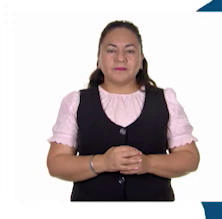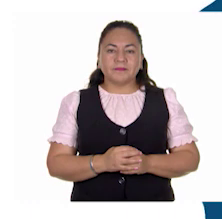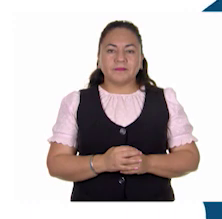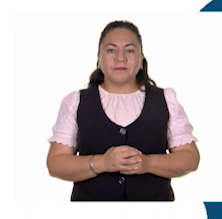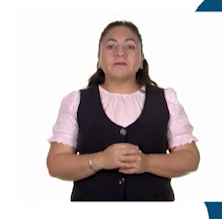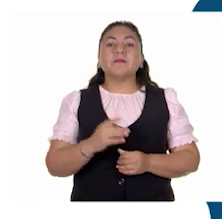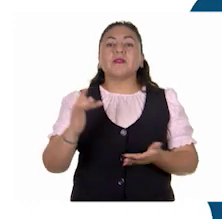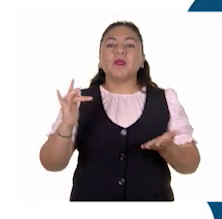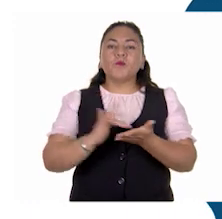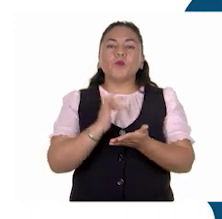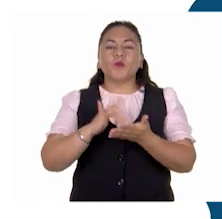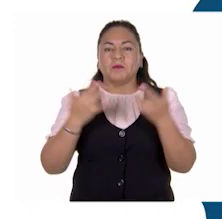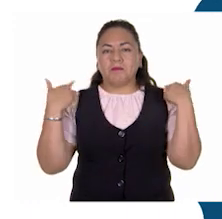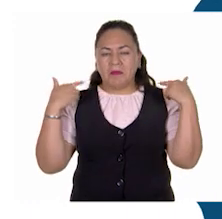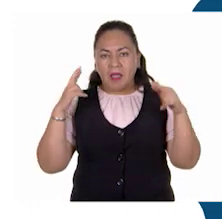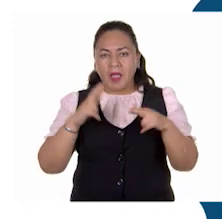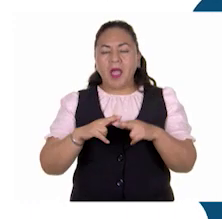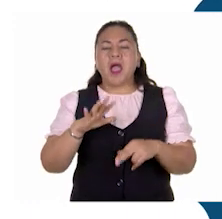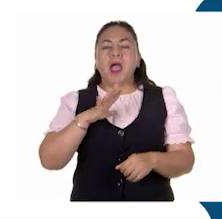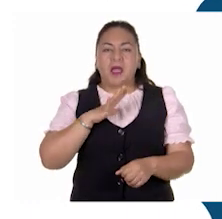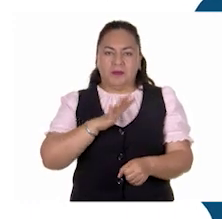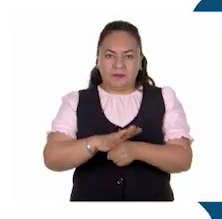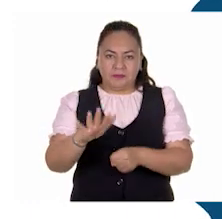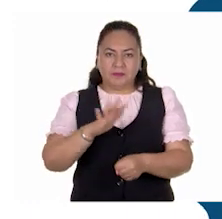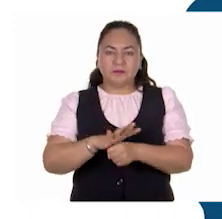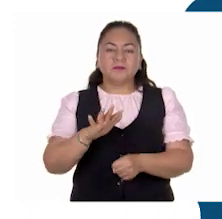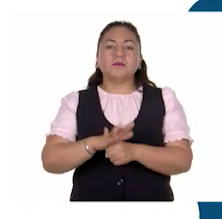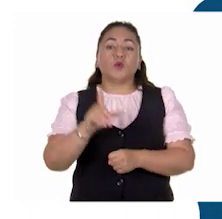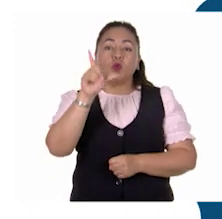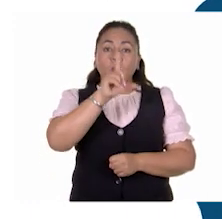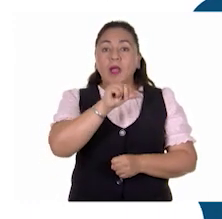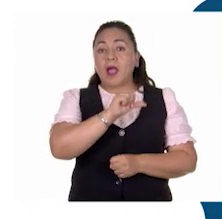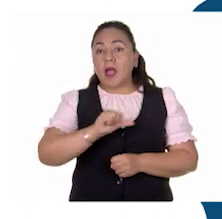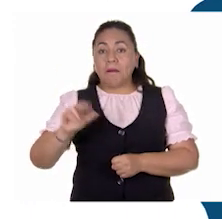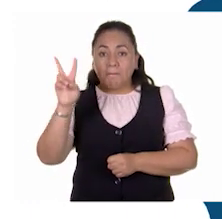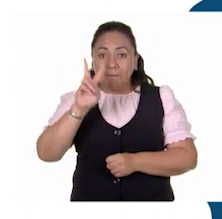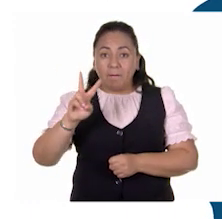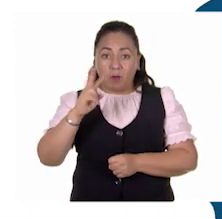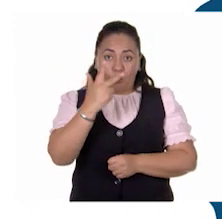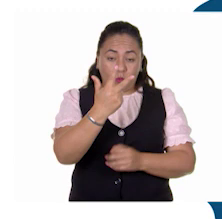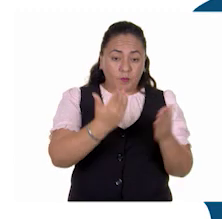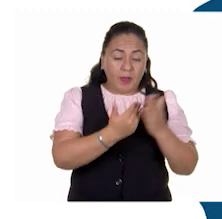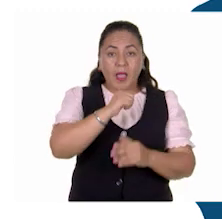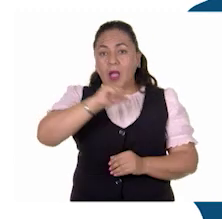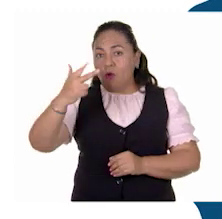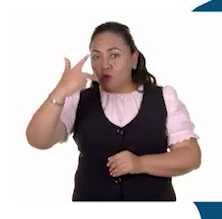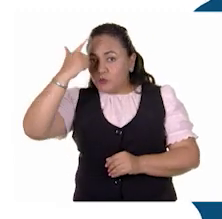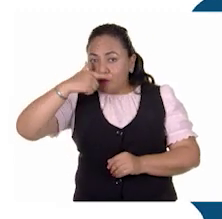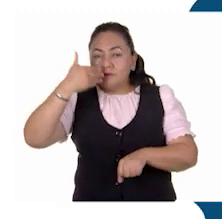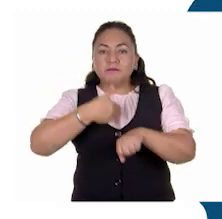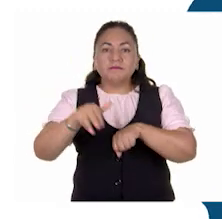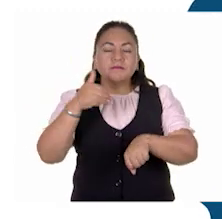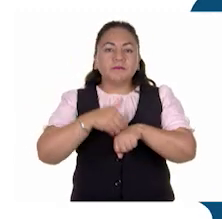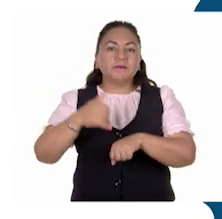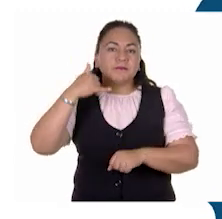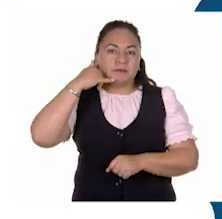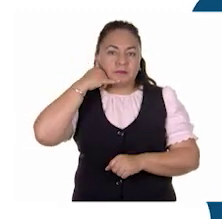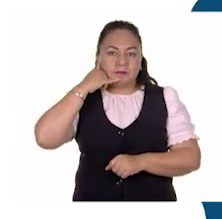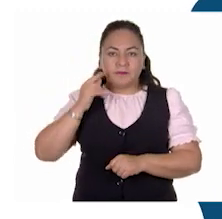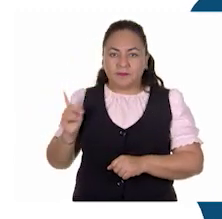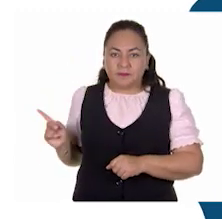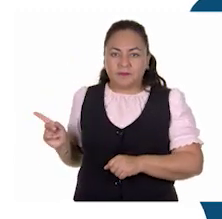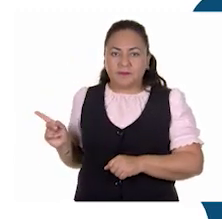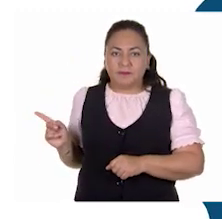Para apoyo pedagógico, hay maestras y maestros de lunes a viernes de 8 a 20 horas en el teléfono